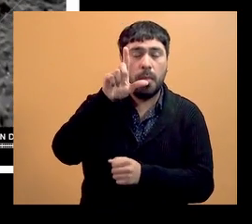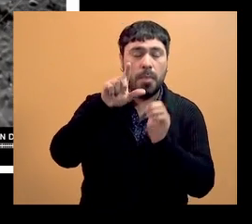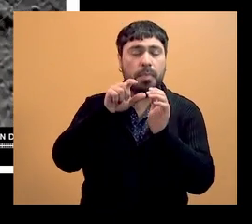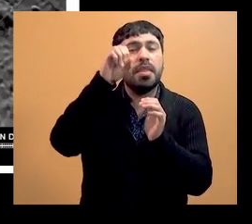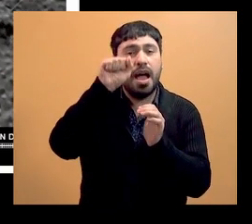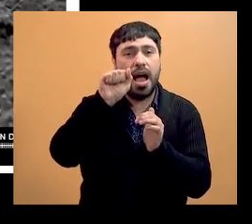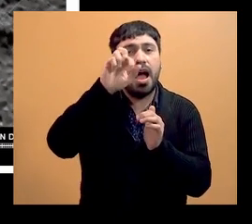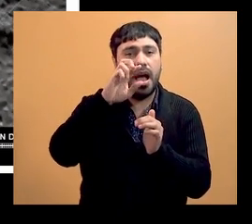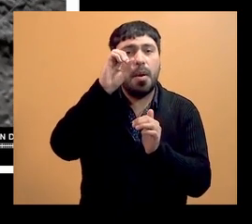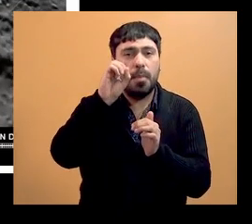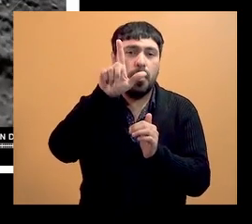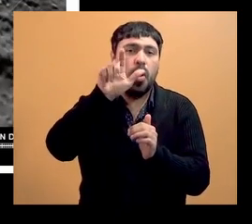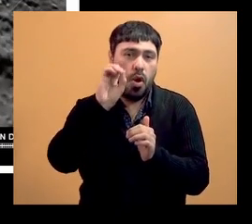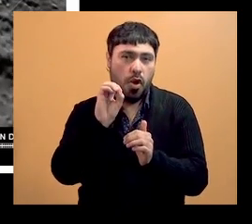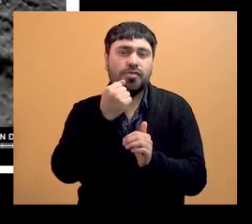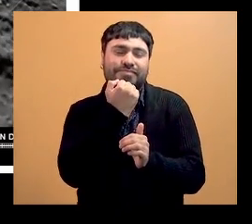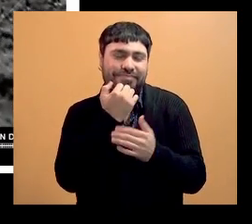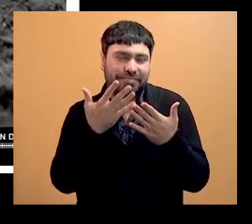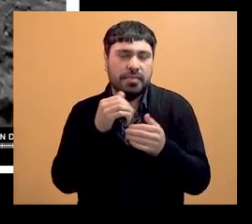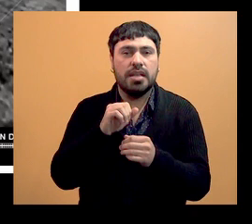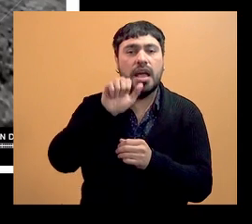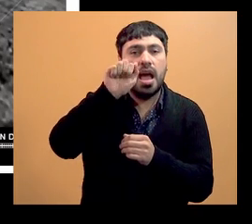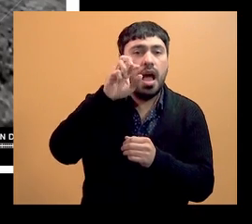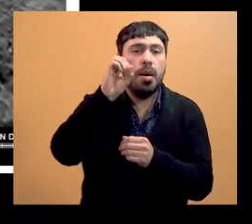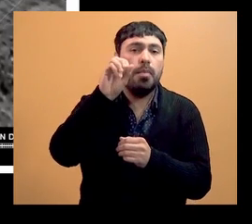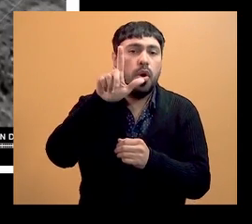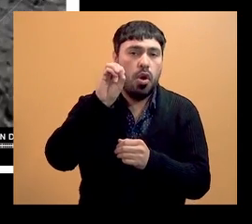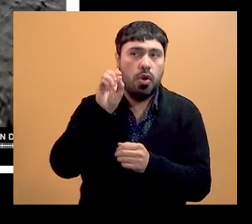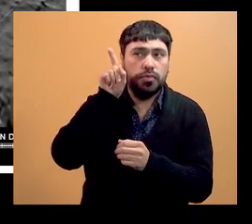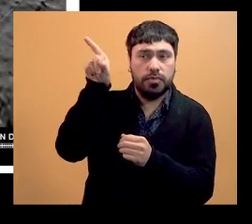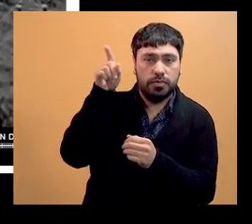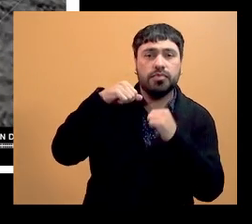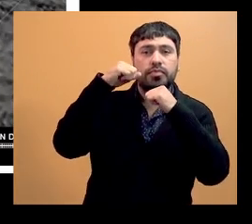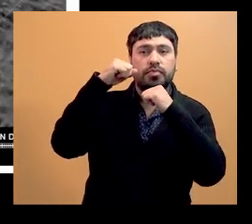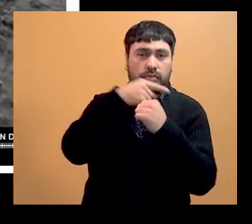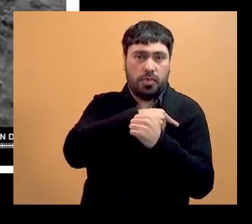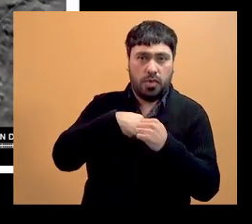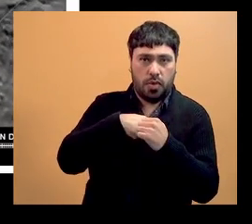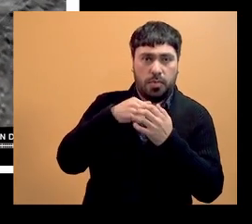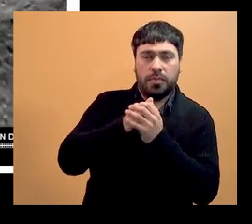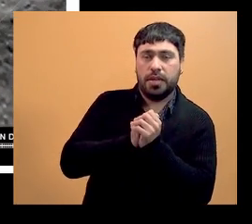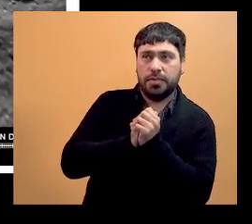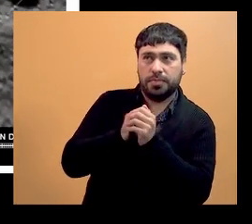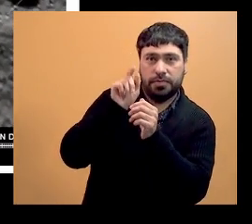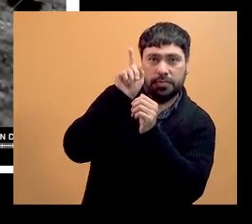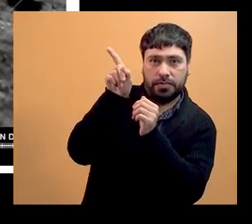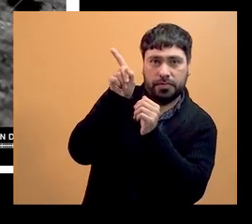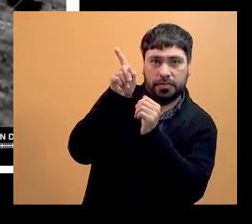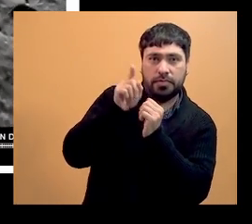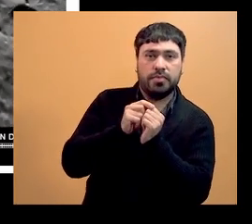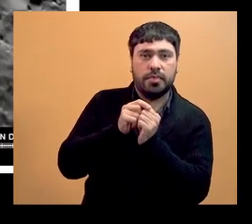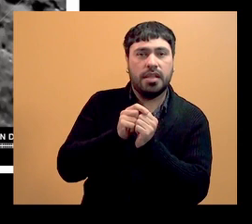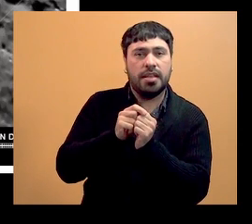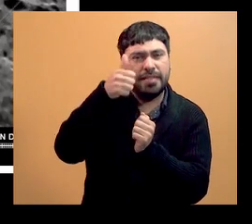que está abajo en la imagen es Charles Duke. Él es otro astronauta. Él voló a la Luna luego en el Apolo